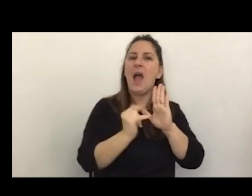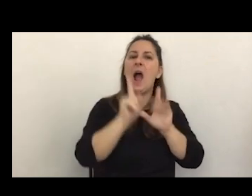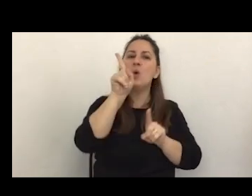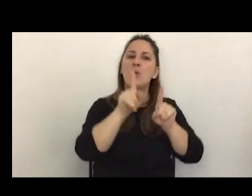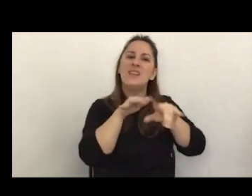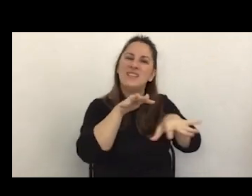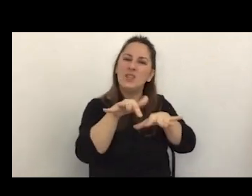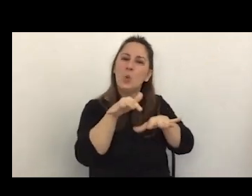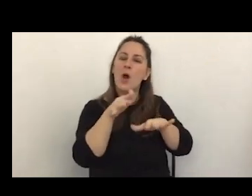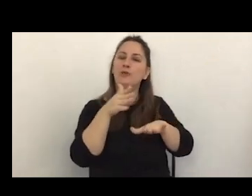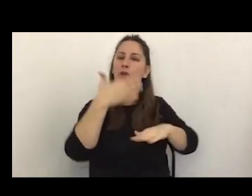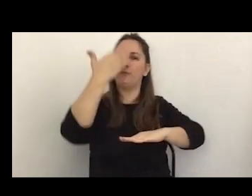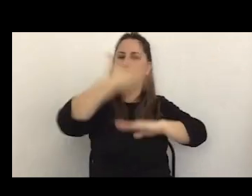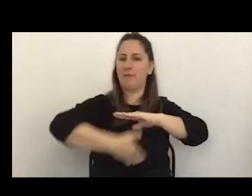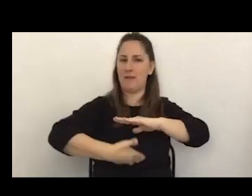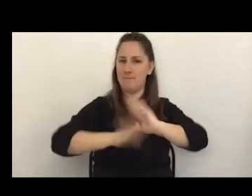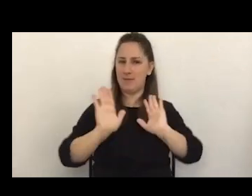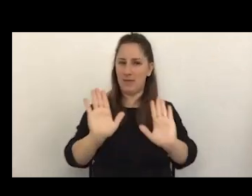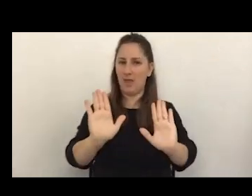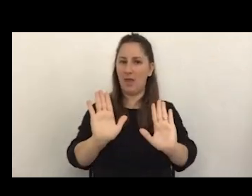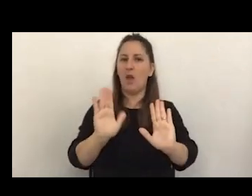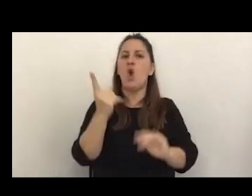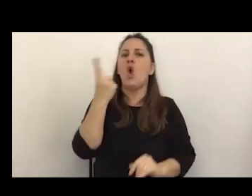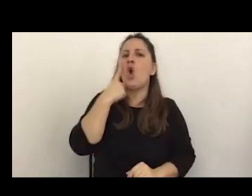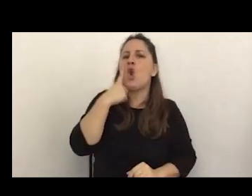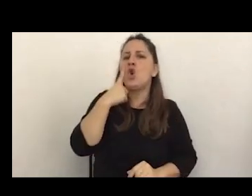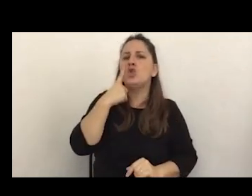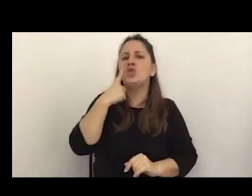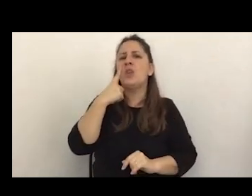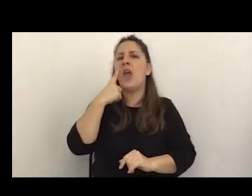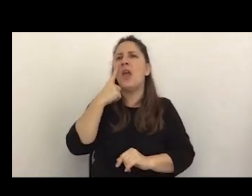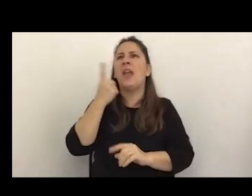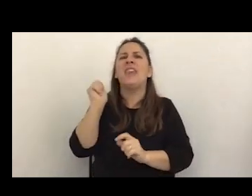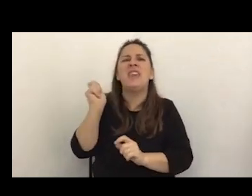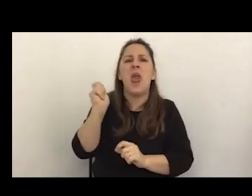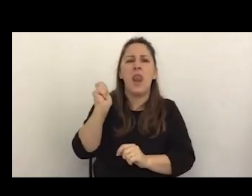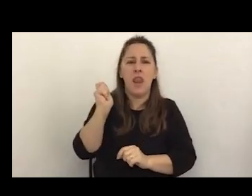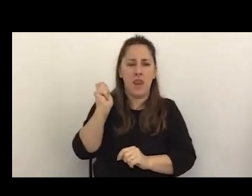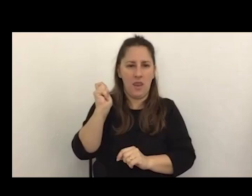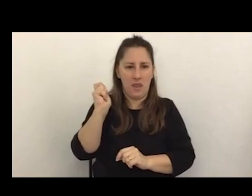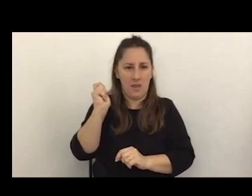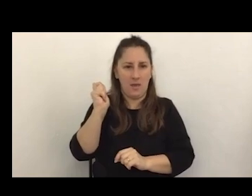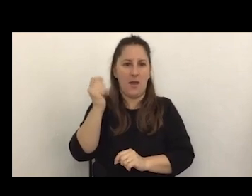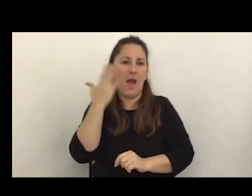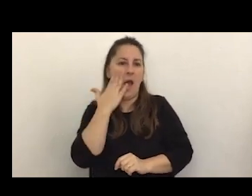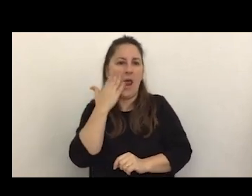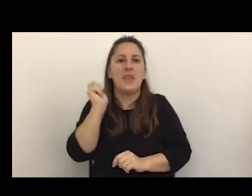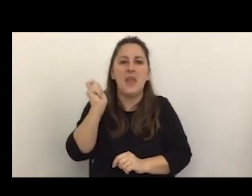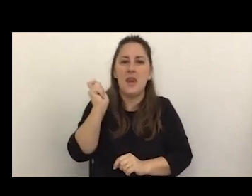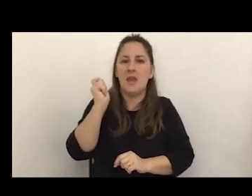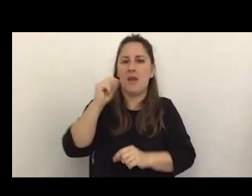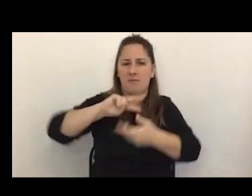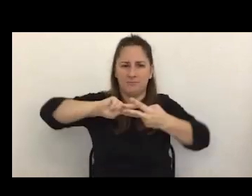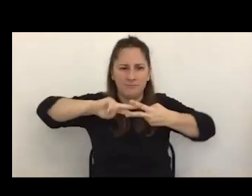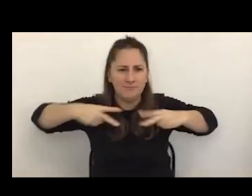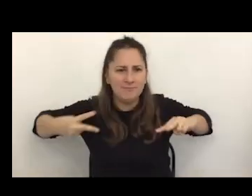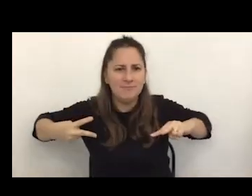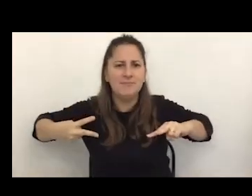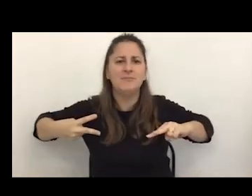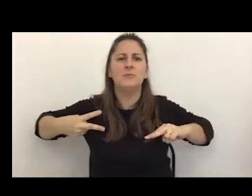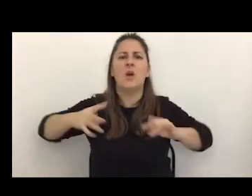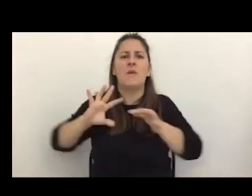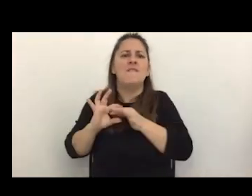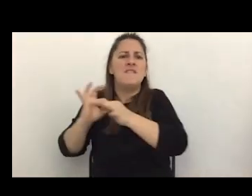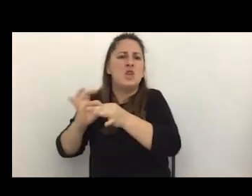los efectos de conocer la identidad genética o